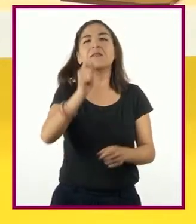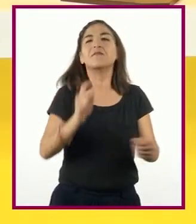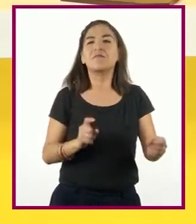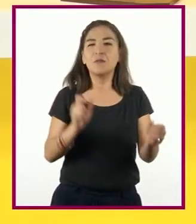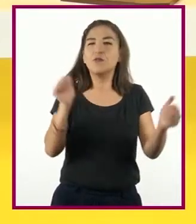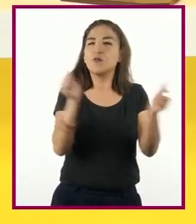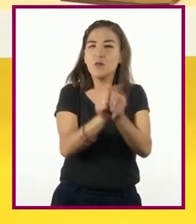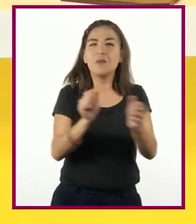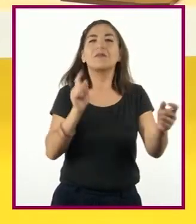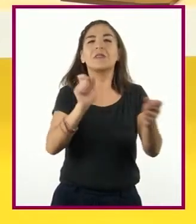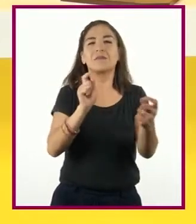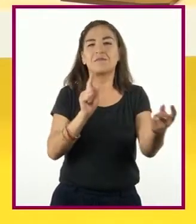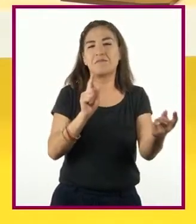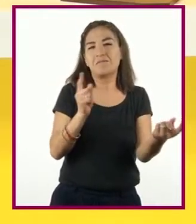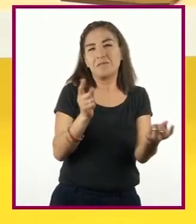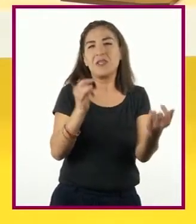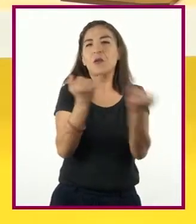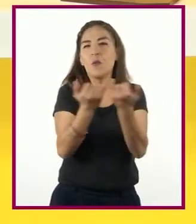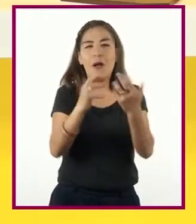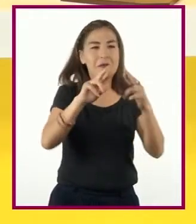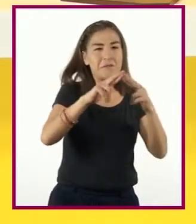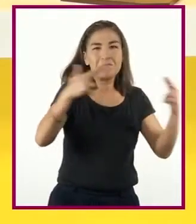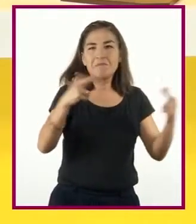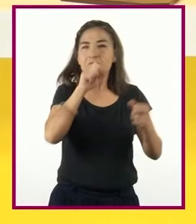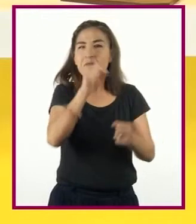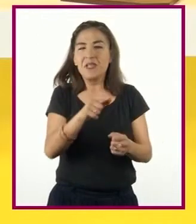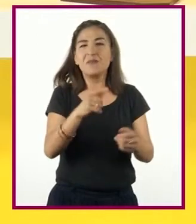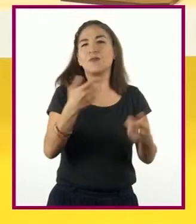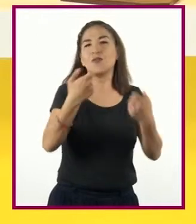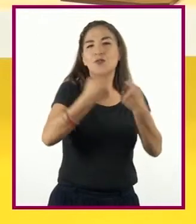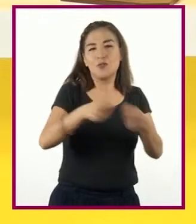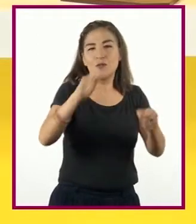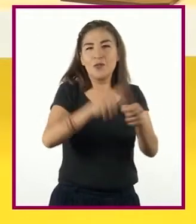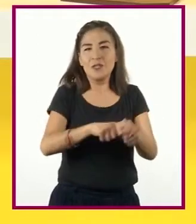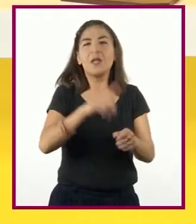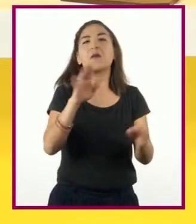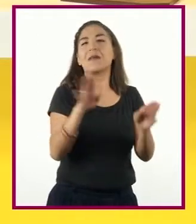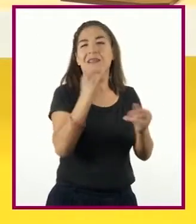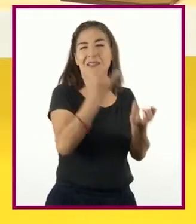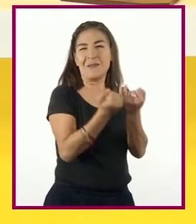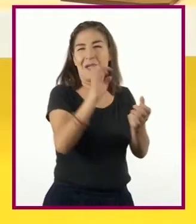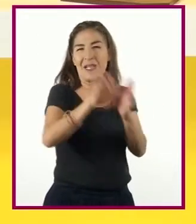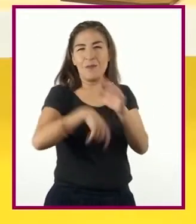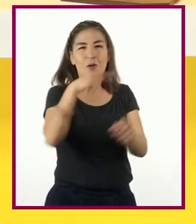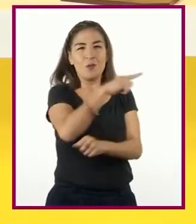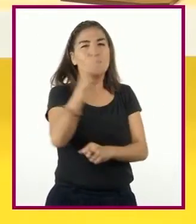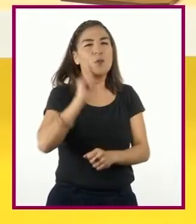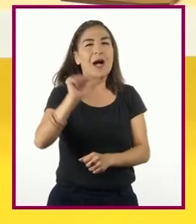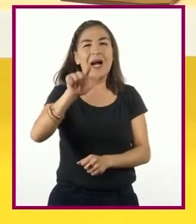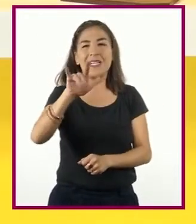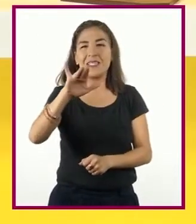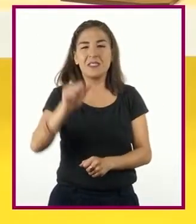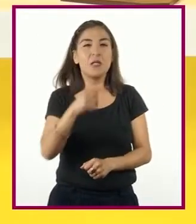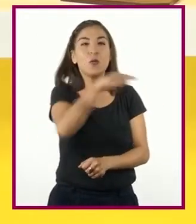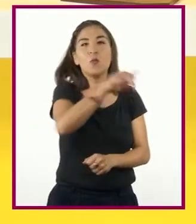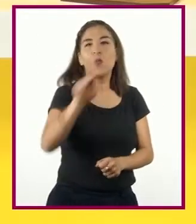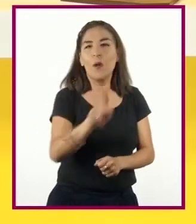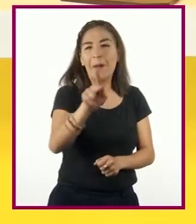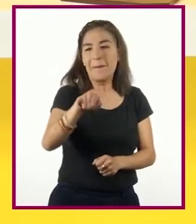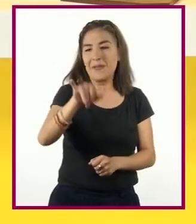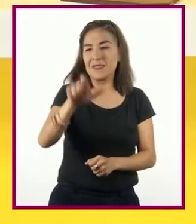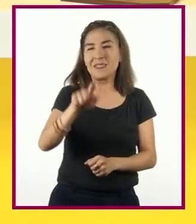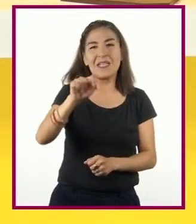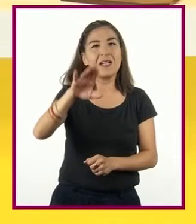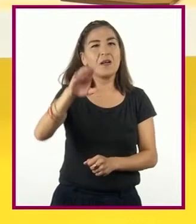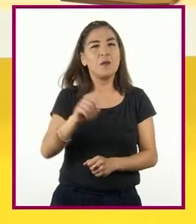con diversos grupos sociales, como el caso de Alicia, que comenta que pertenece al pueblo originario mixteco y habla